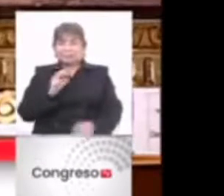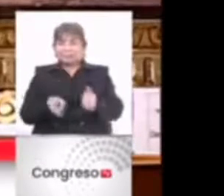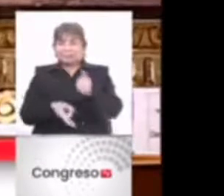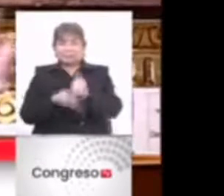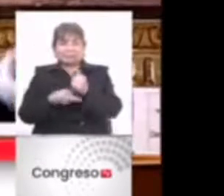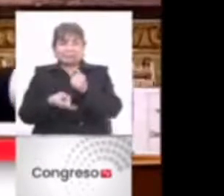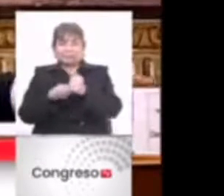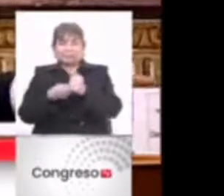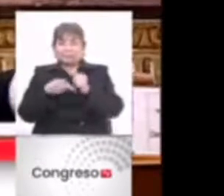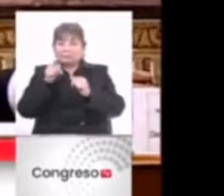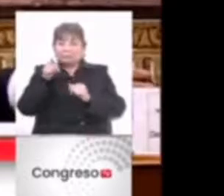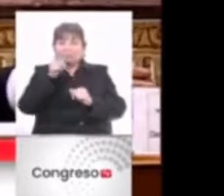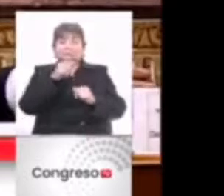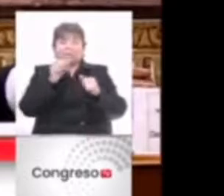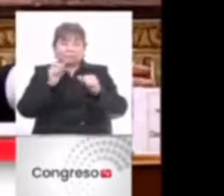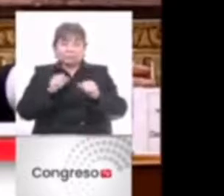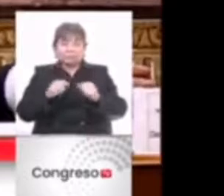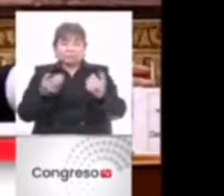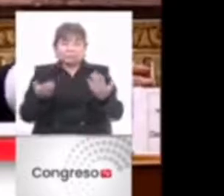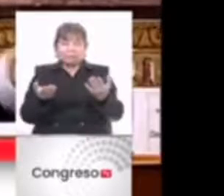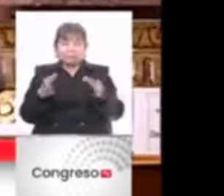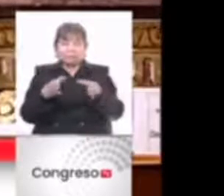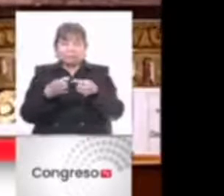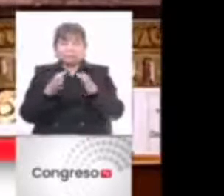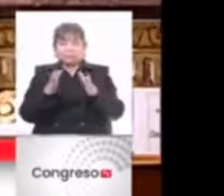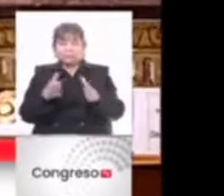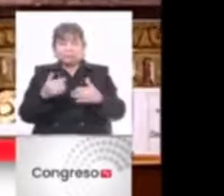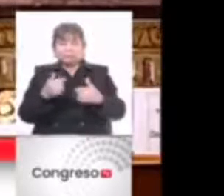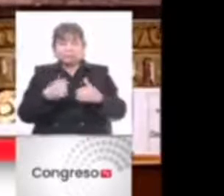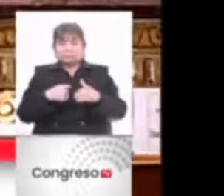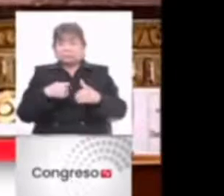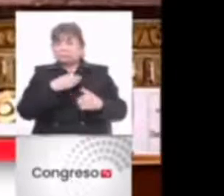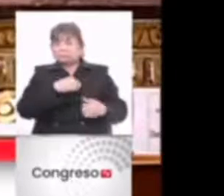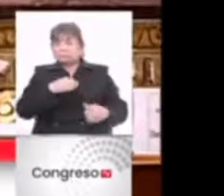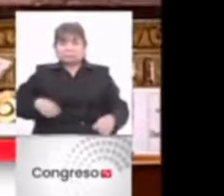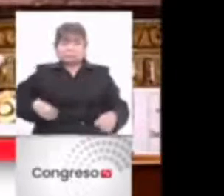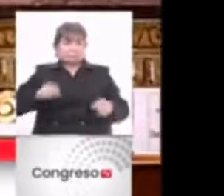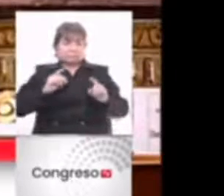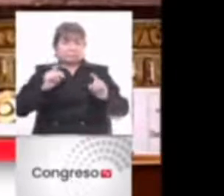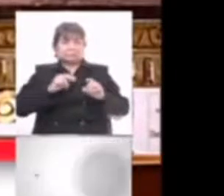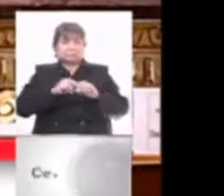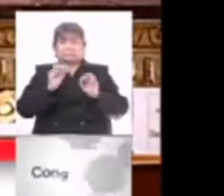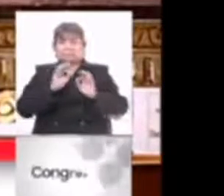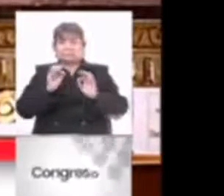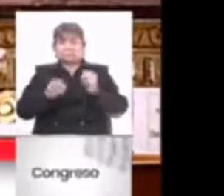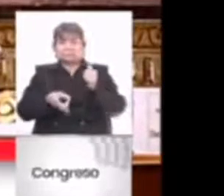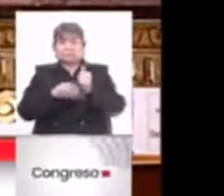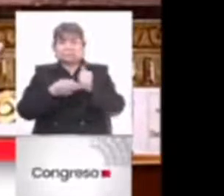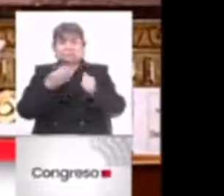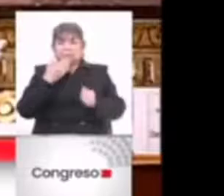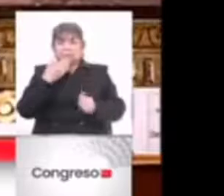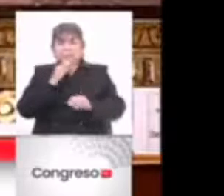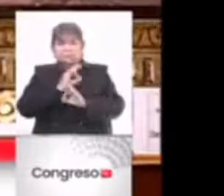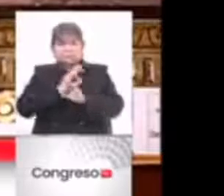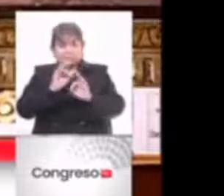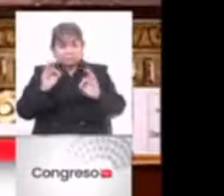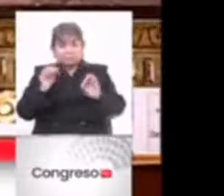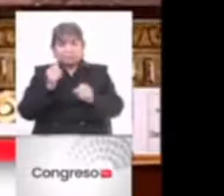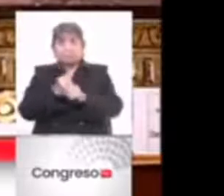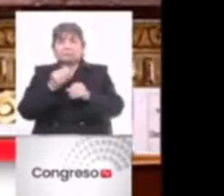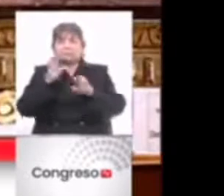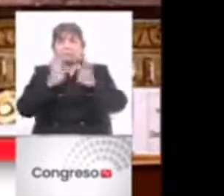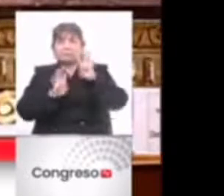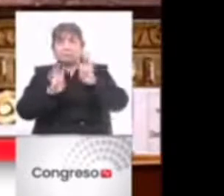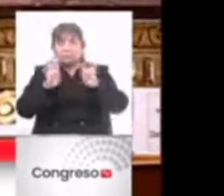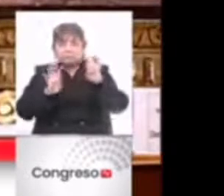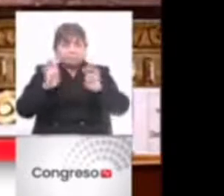seguro. Ustedes de repente sí, porque son congresistas, ¿no? Pero yo como ministro no estoy seguro. Ni un funcionario público está seguro. Nadie. Porque